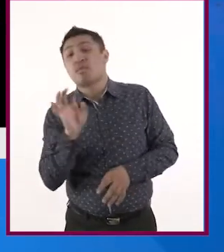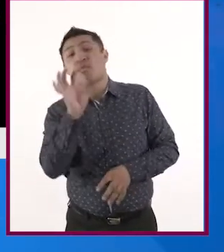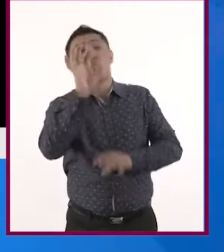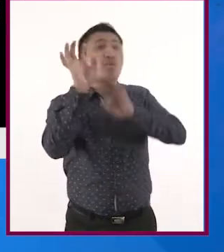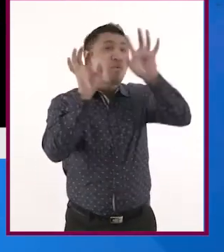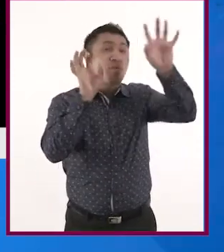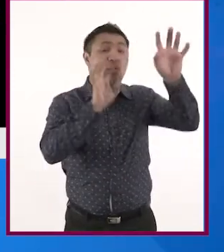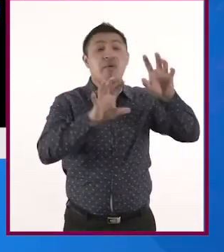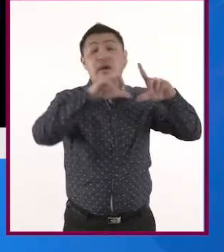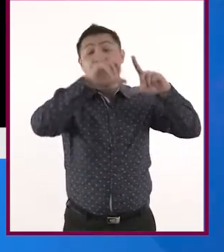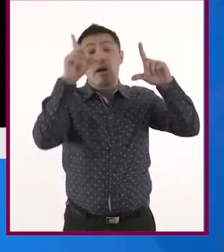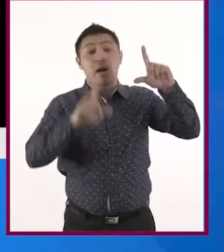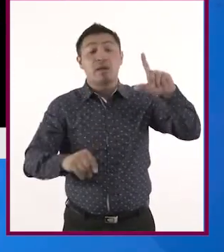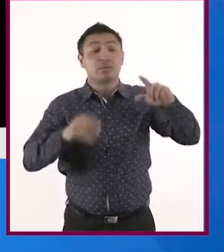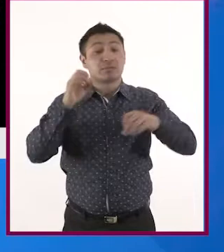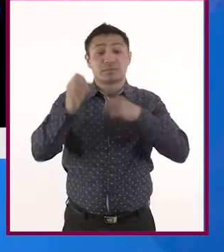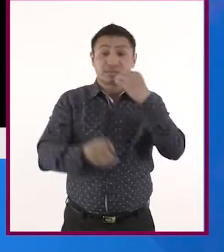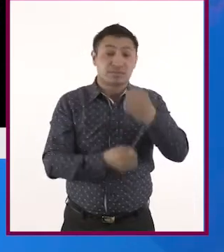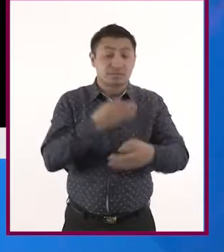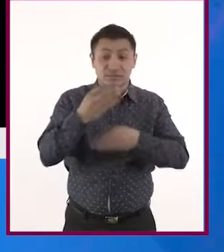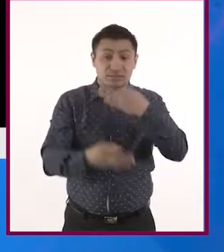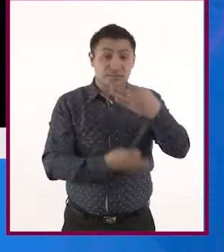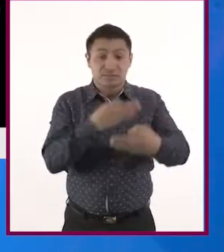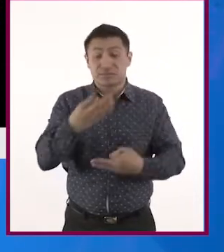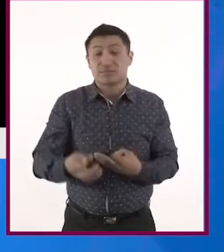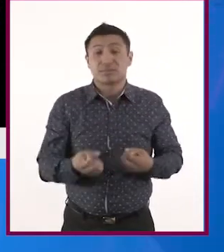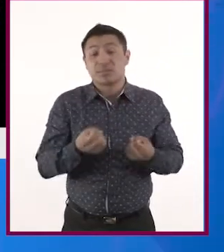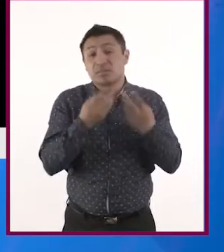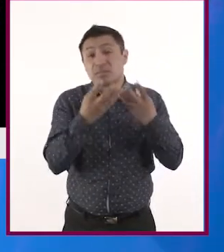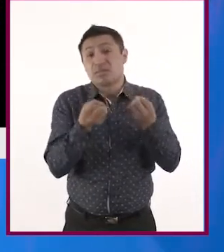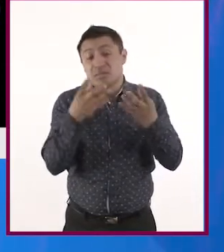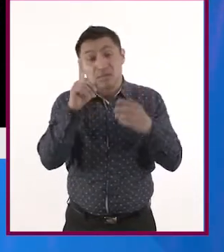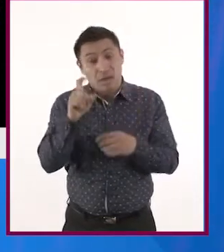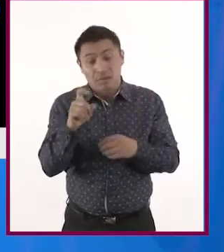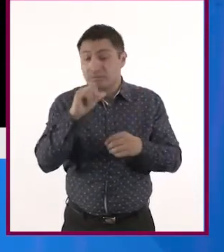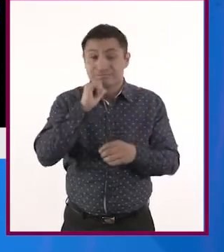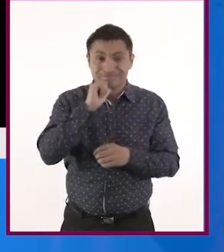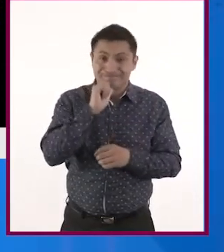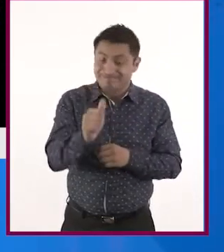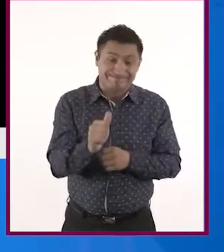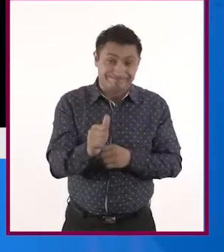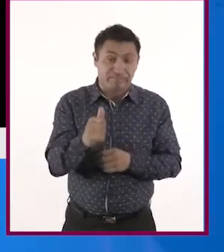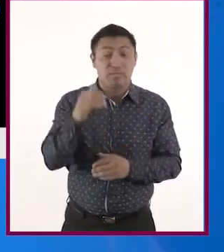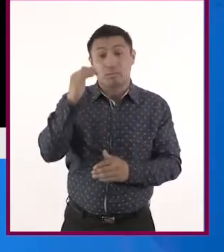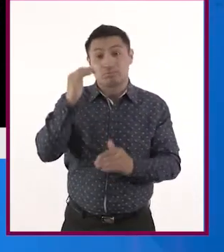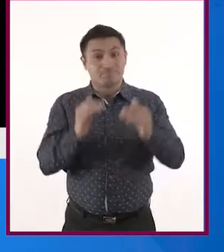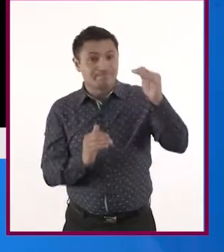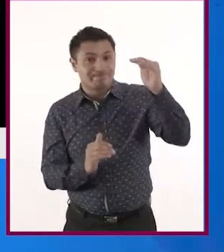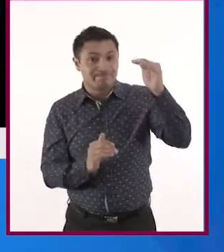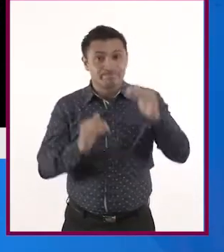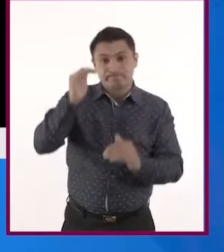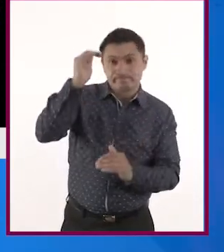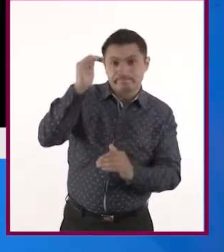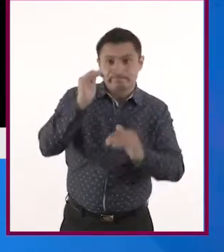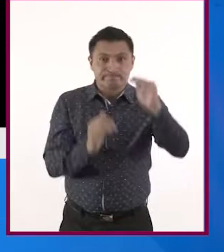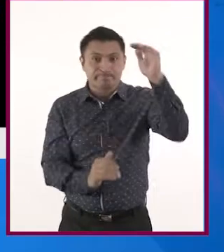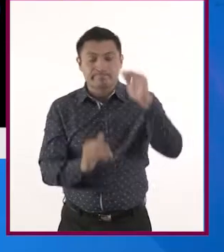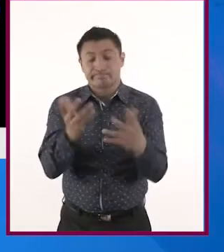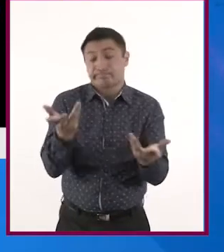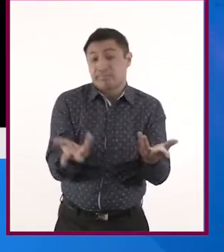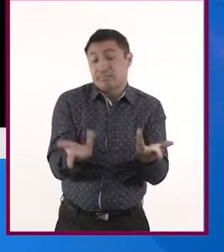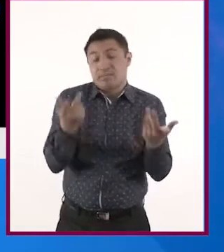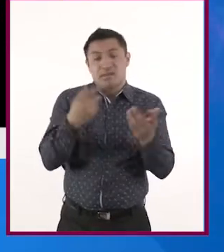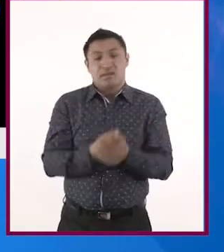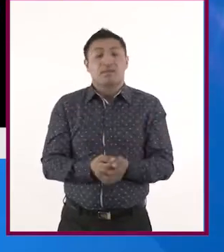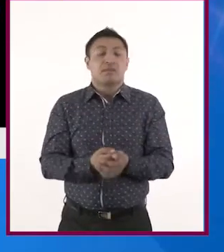están abastecidas en términos de suficiencia de agua, es decir, en cantidad, en temporalidad y